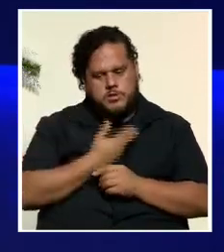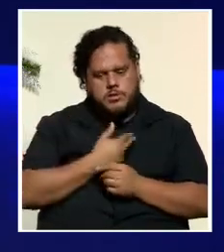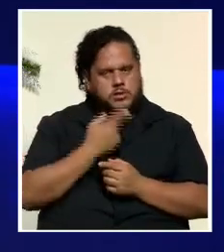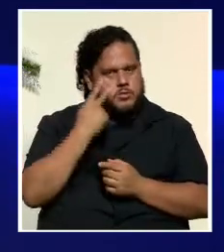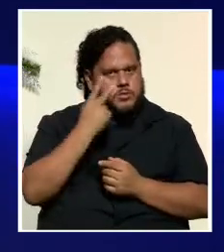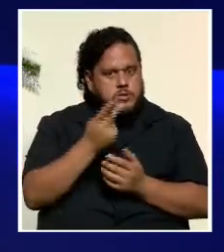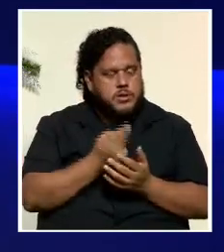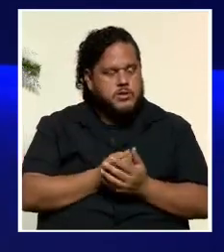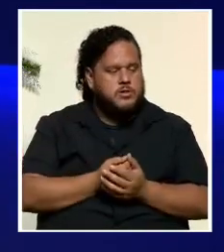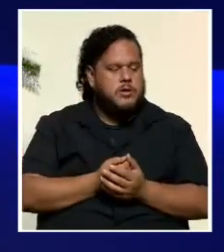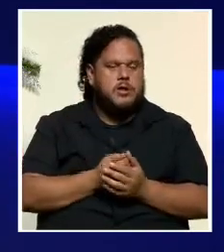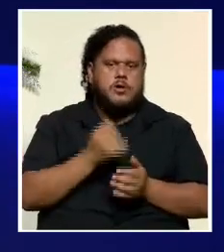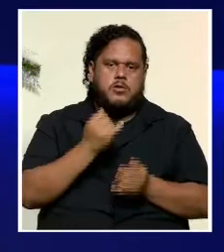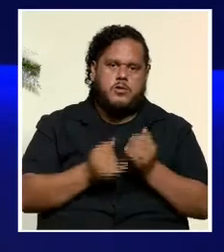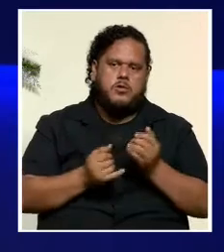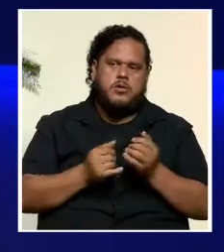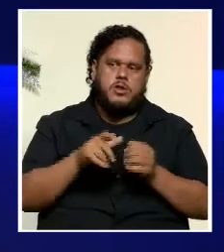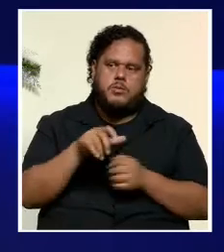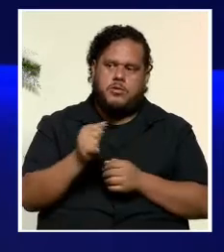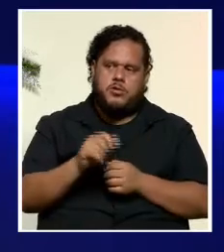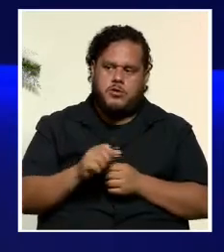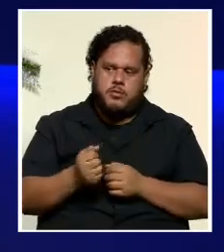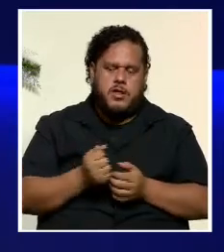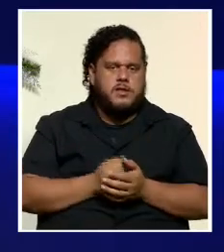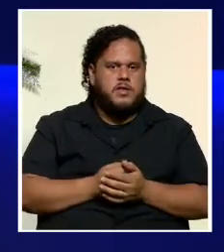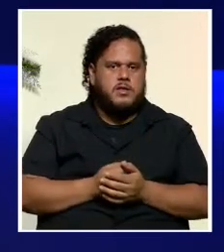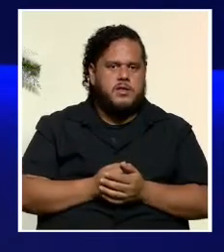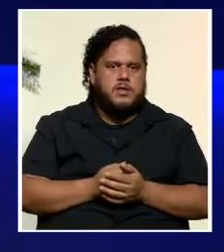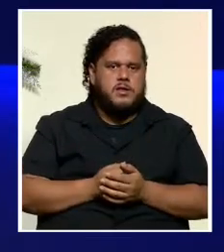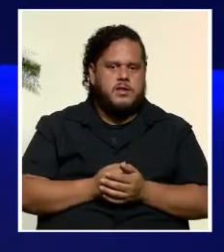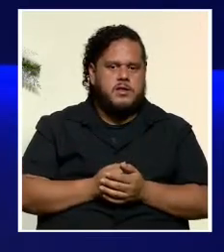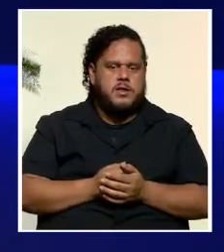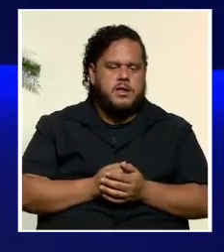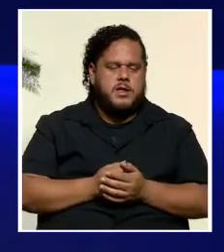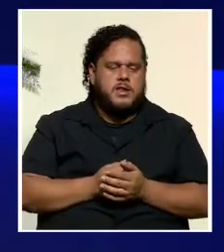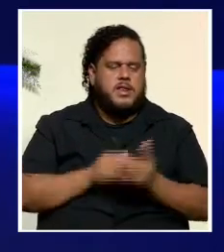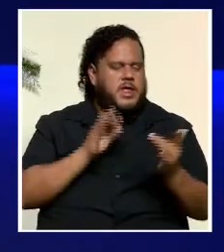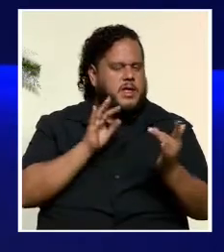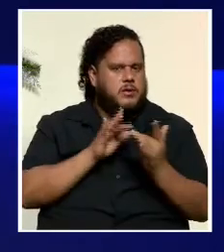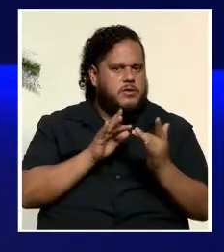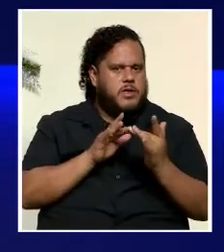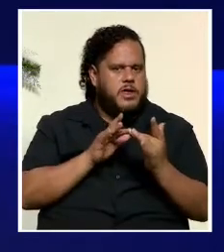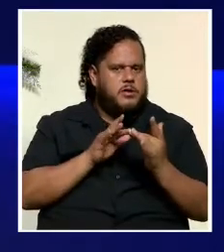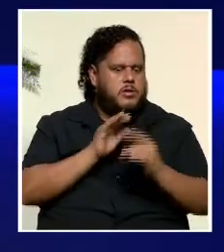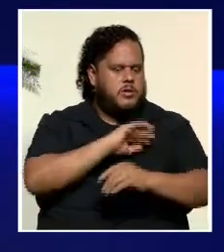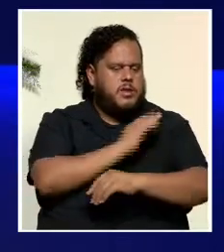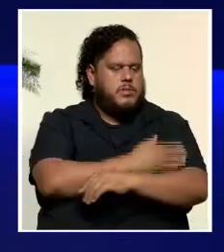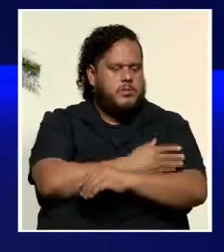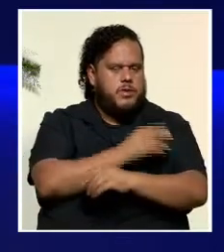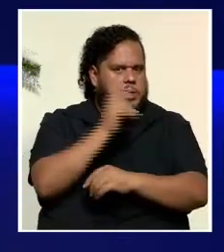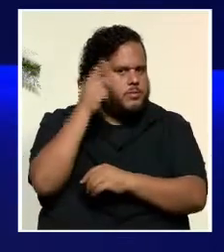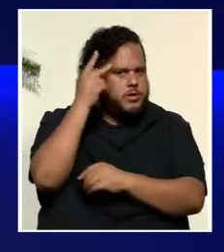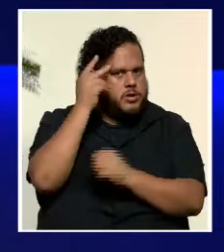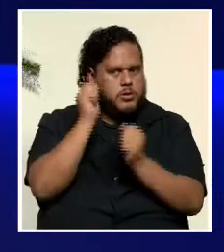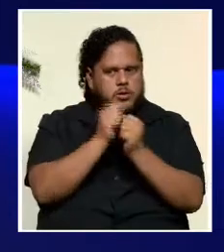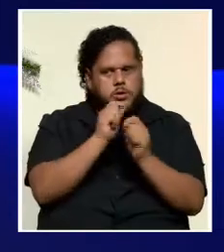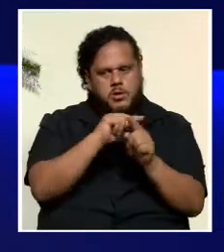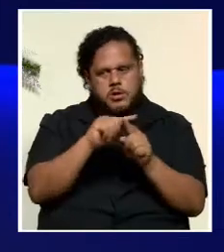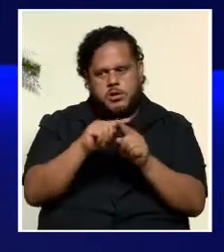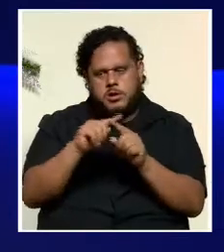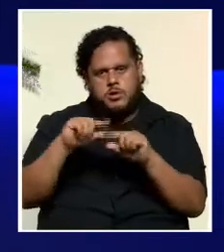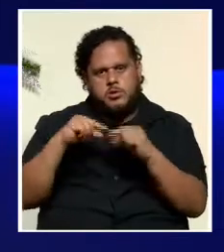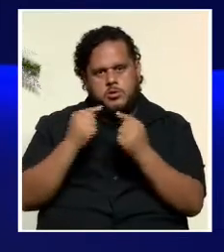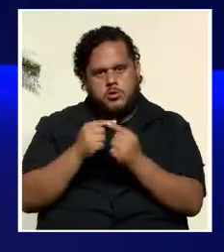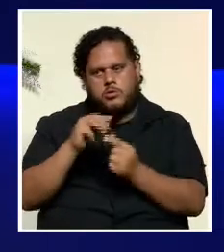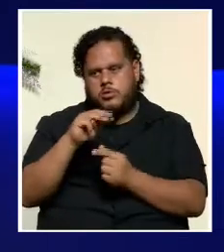los últimos meses de contacto del poder político con distintos grupos mafiosos.